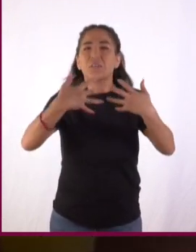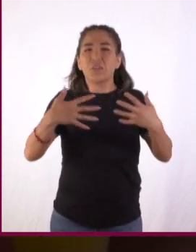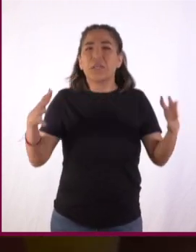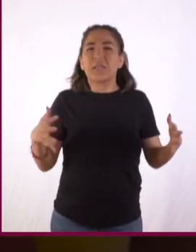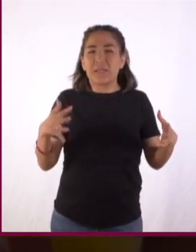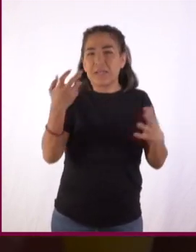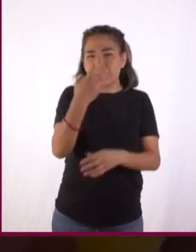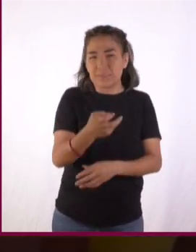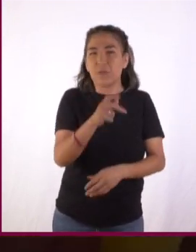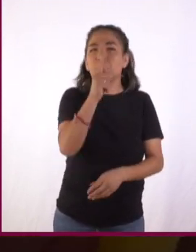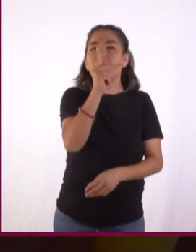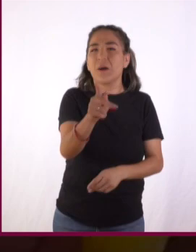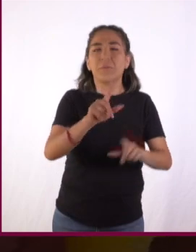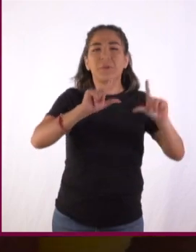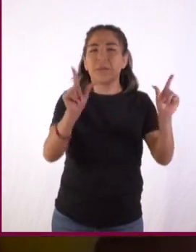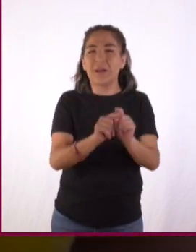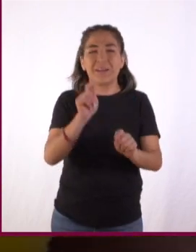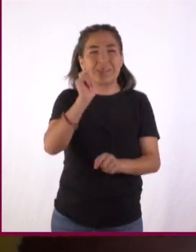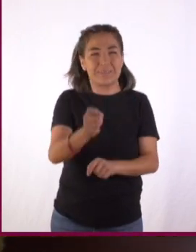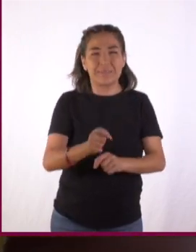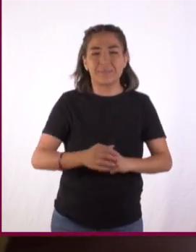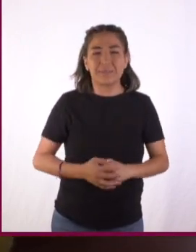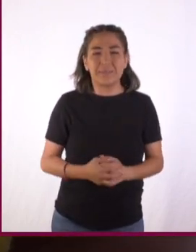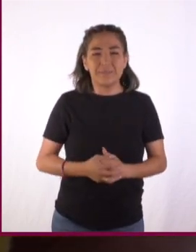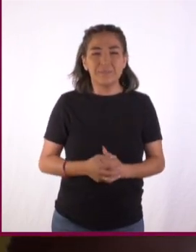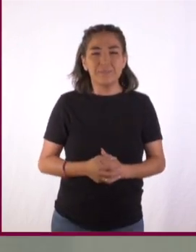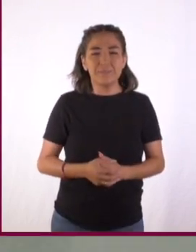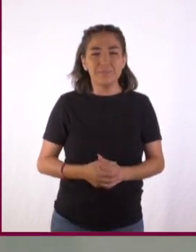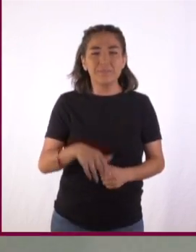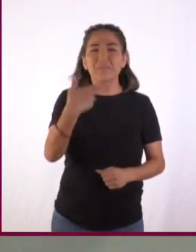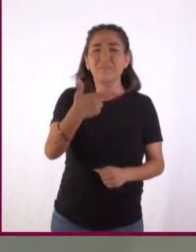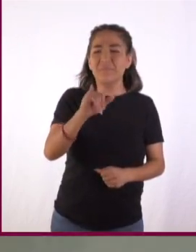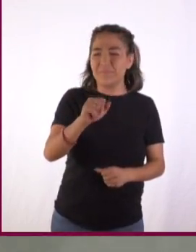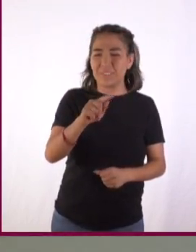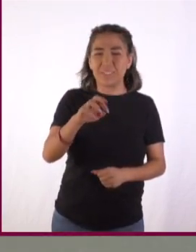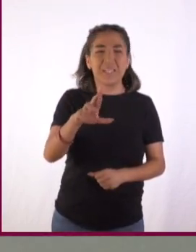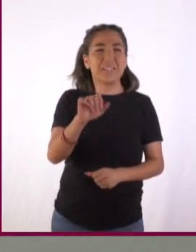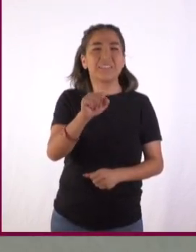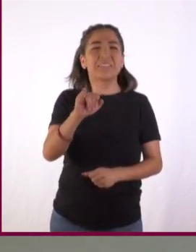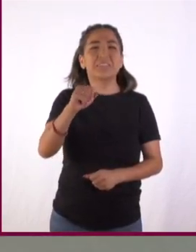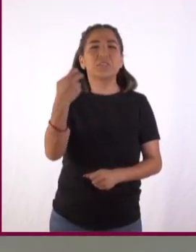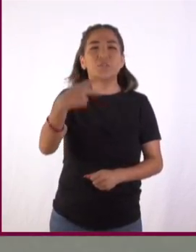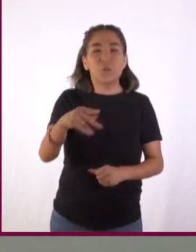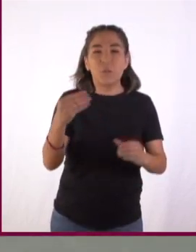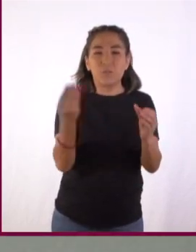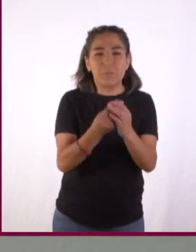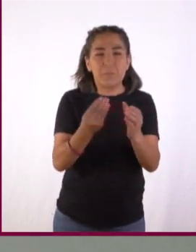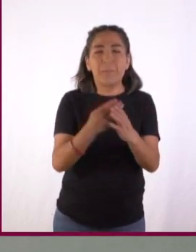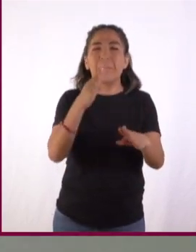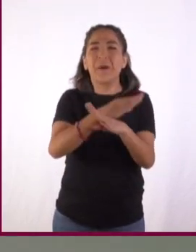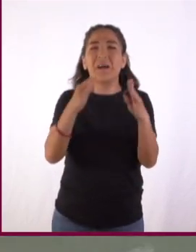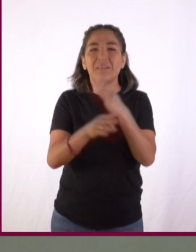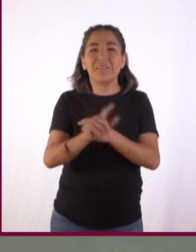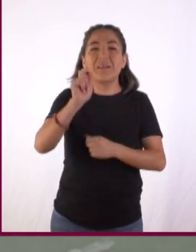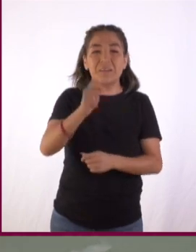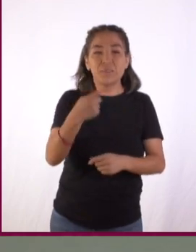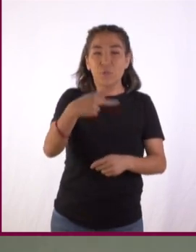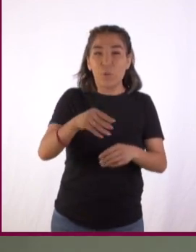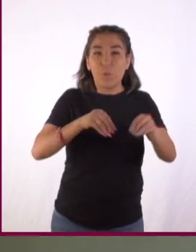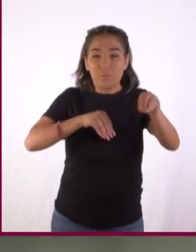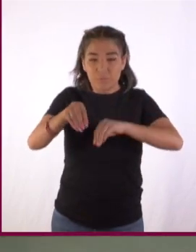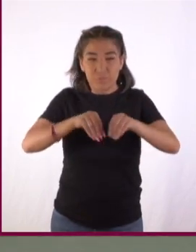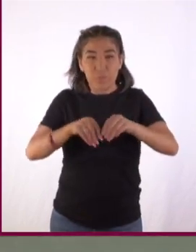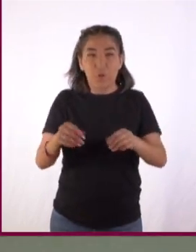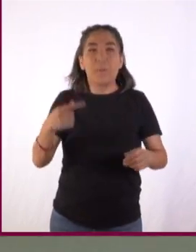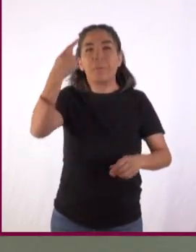produce, podríamos decir en palabras sencillas que la histéresis en los materiales es la tendencia